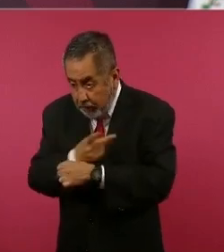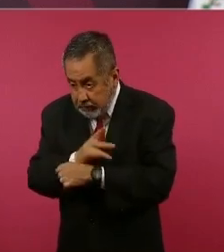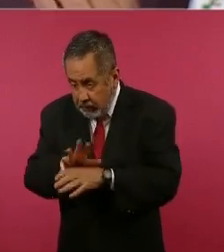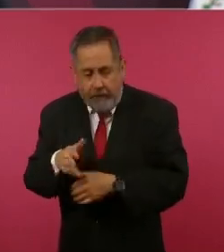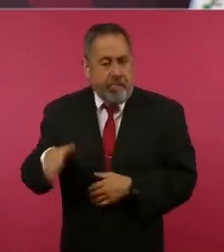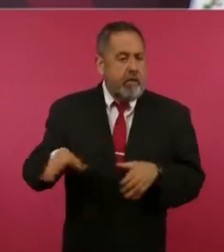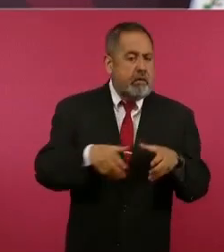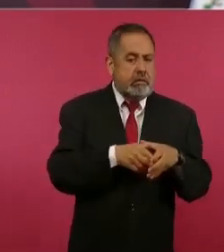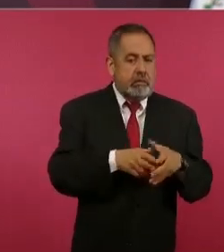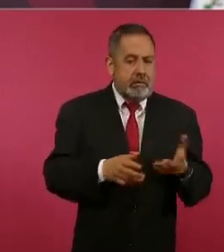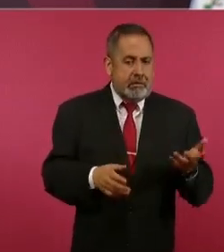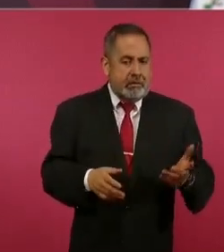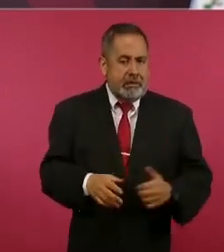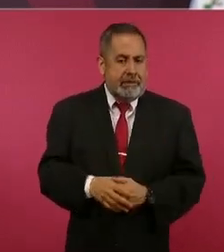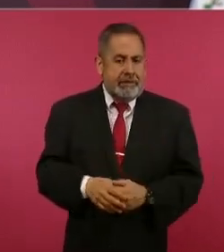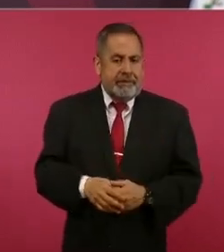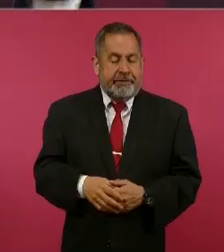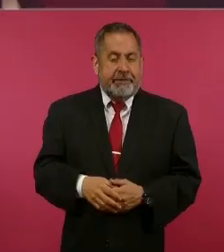apoyo? No puedo